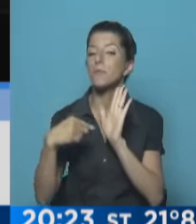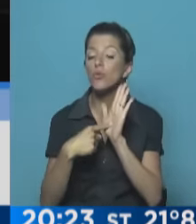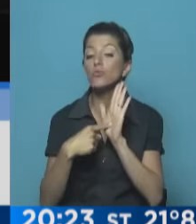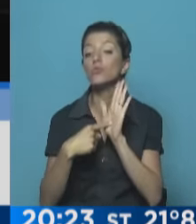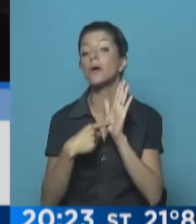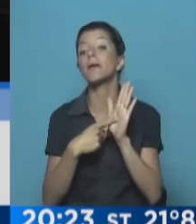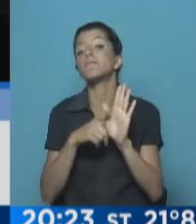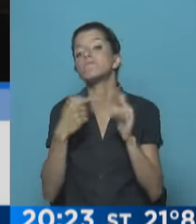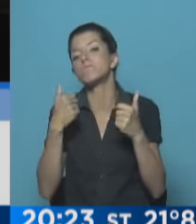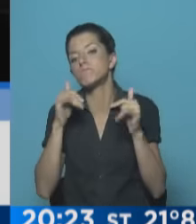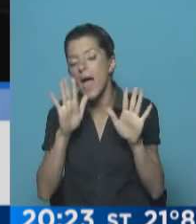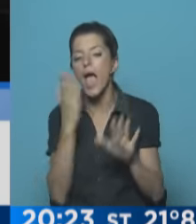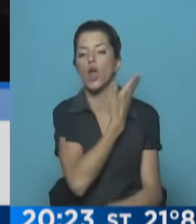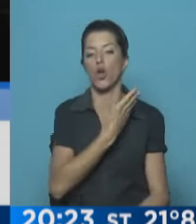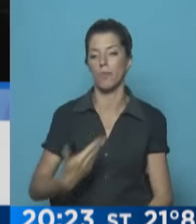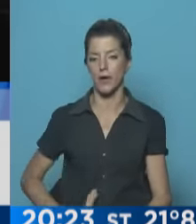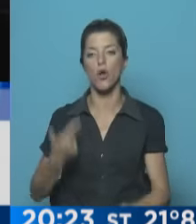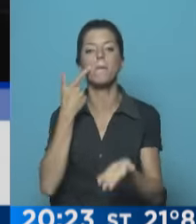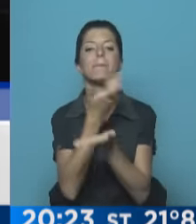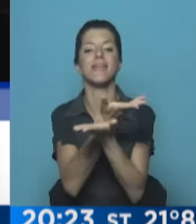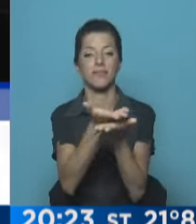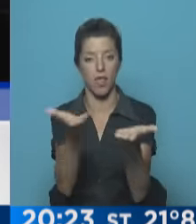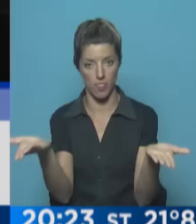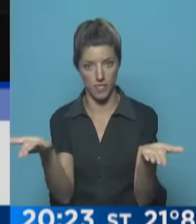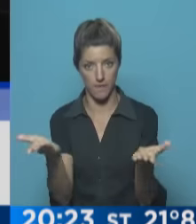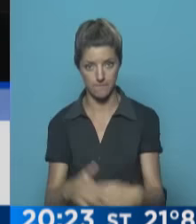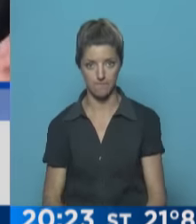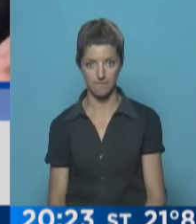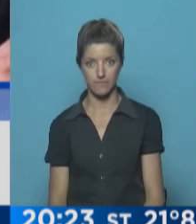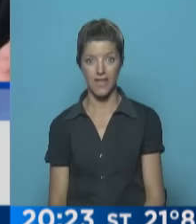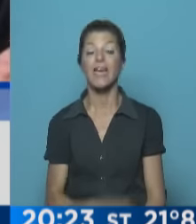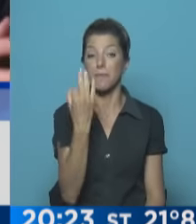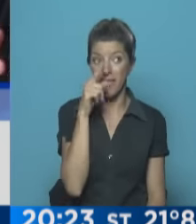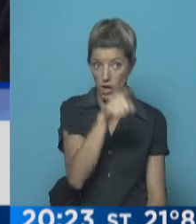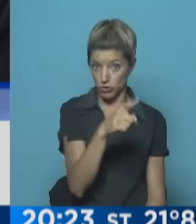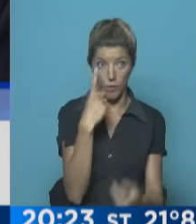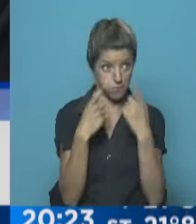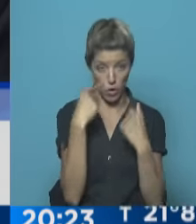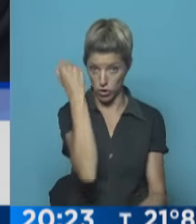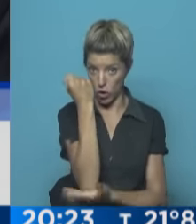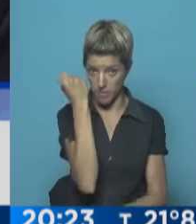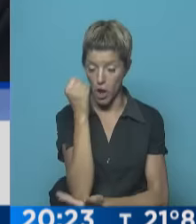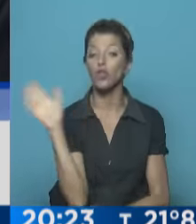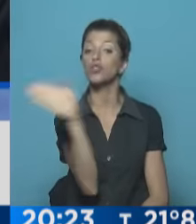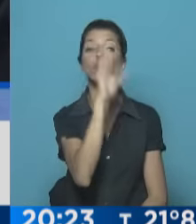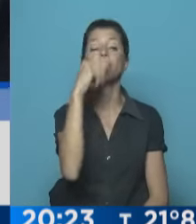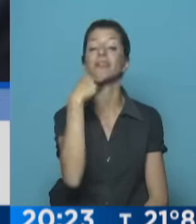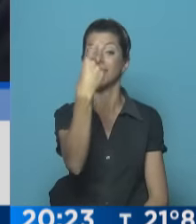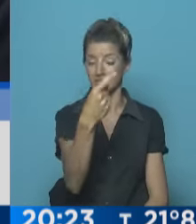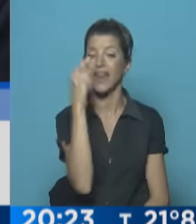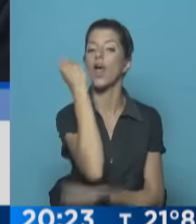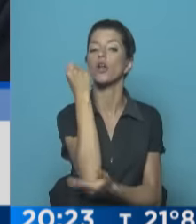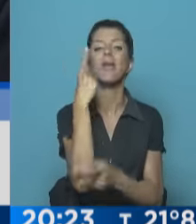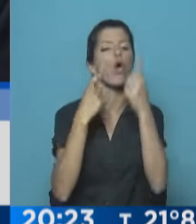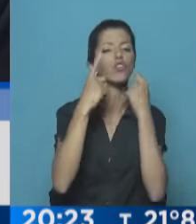menos presenta el gobierno de Dilma Rousseff, que al fin y al cabo es quien maneja la economía. Porque como todos dicen en Brasil, quien maneja la